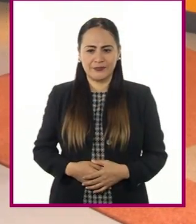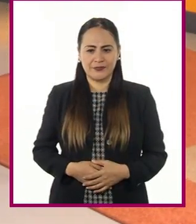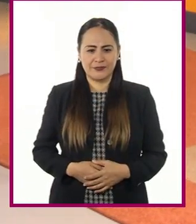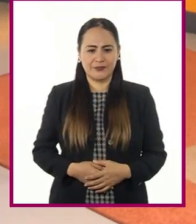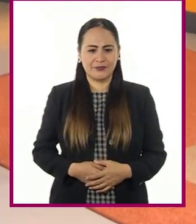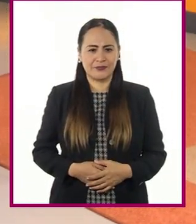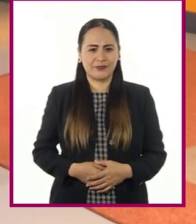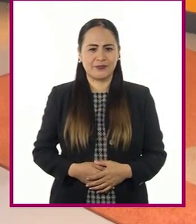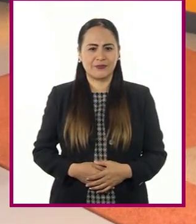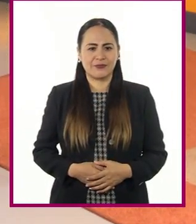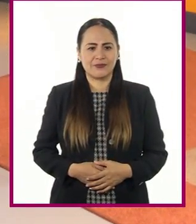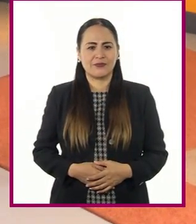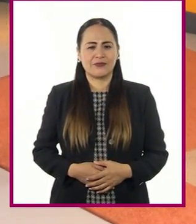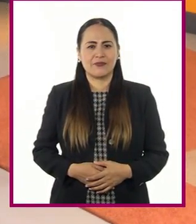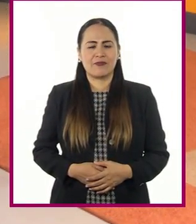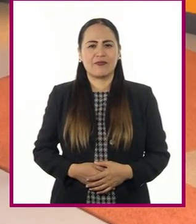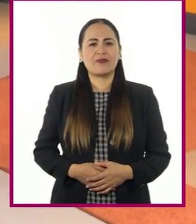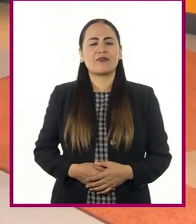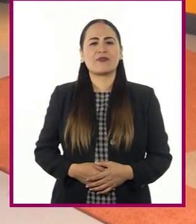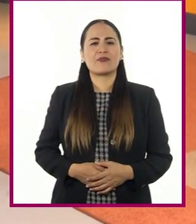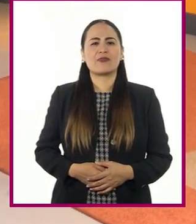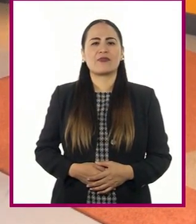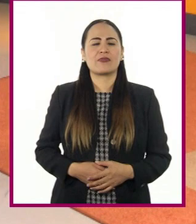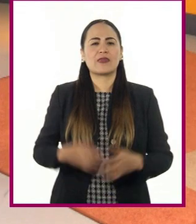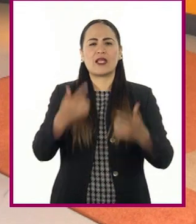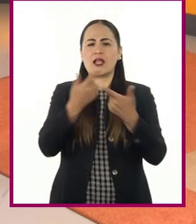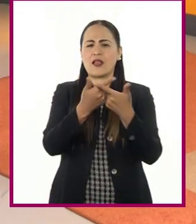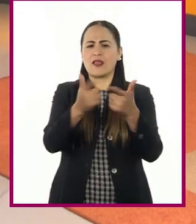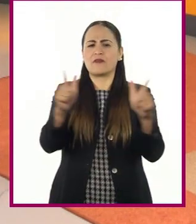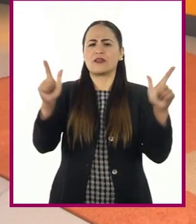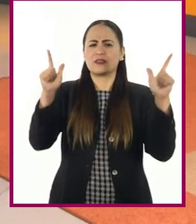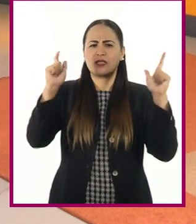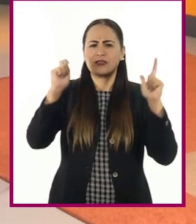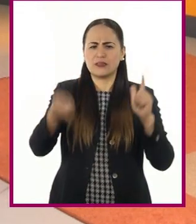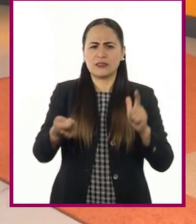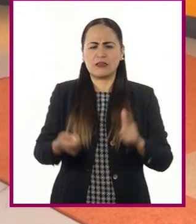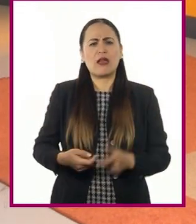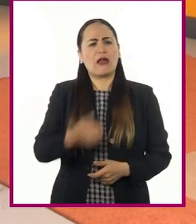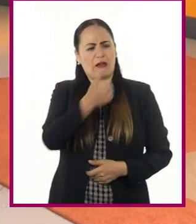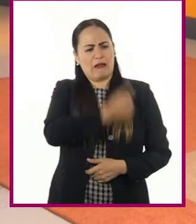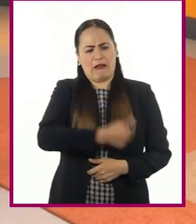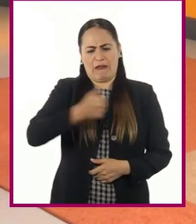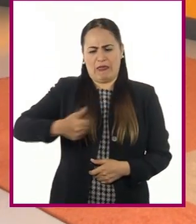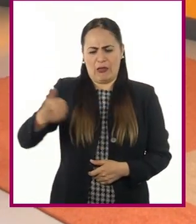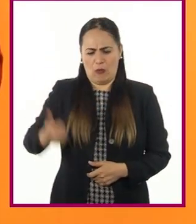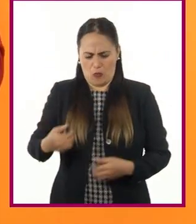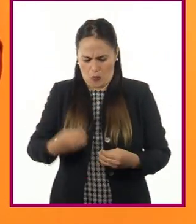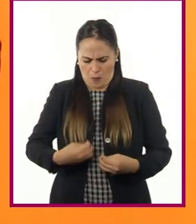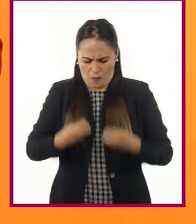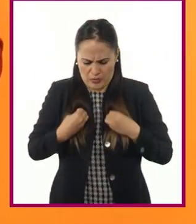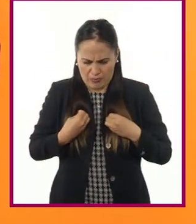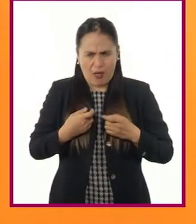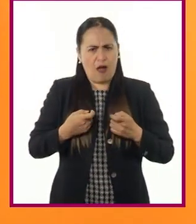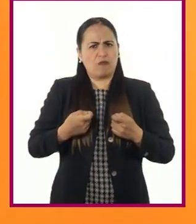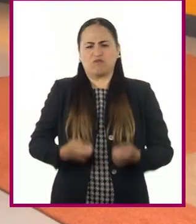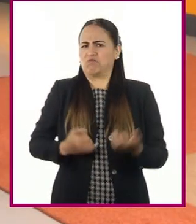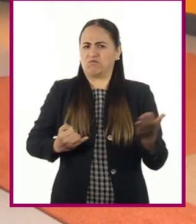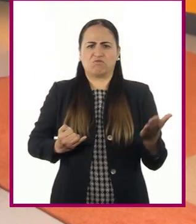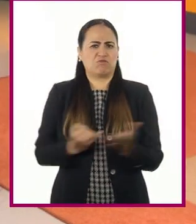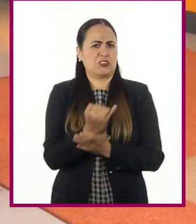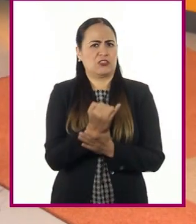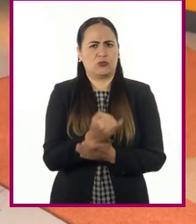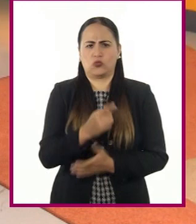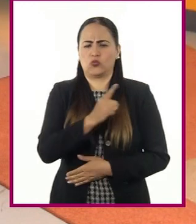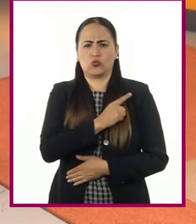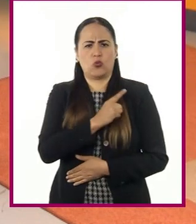La libertad es el ejercicio de la toma del control de las riendas de nuestra vida. Es la capacidad